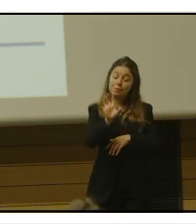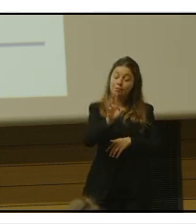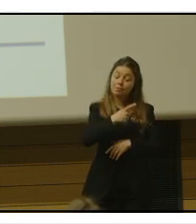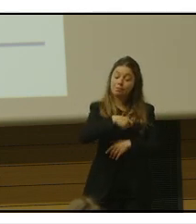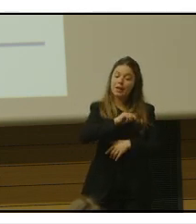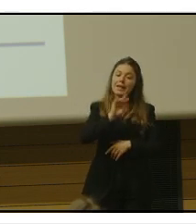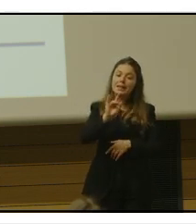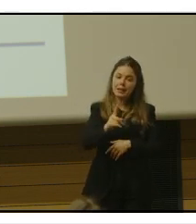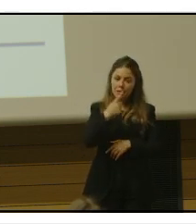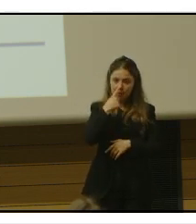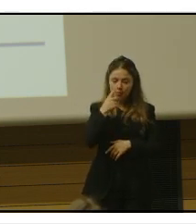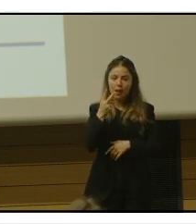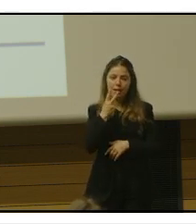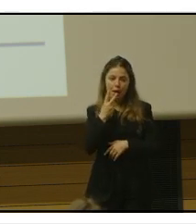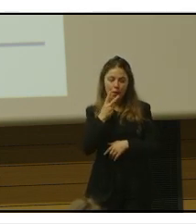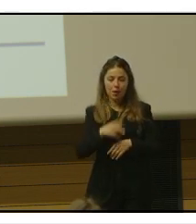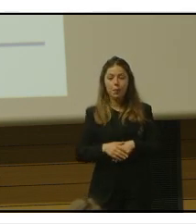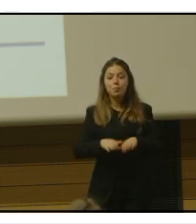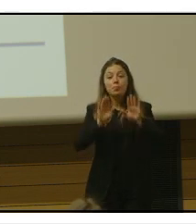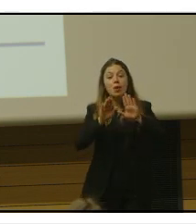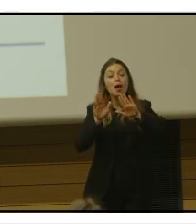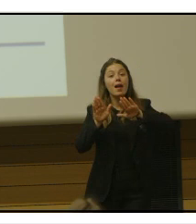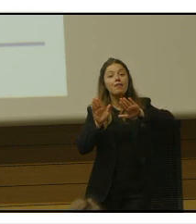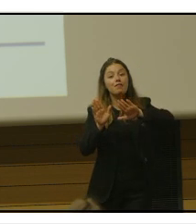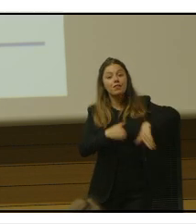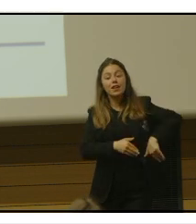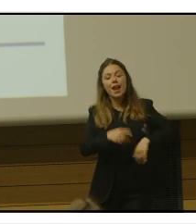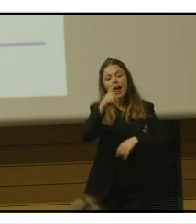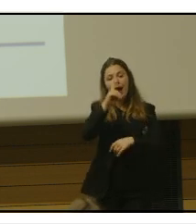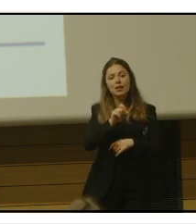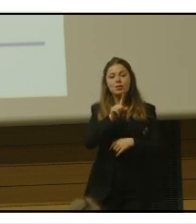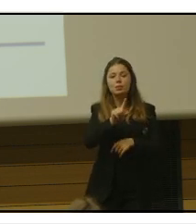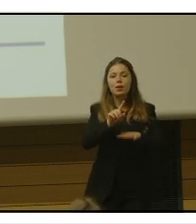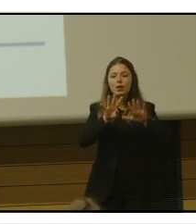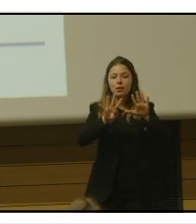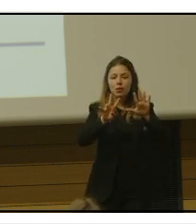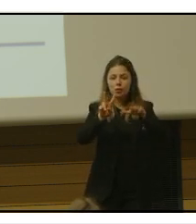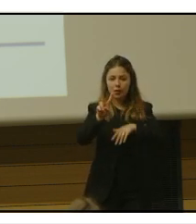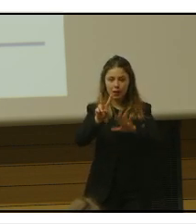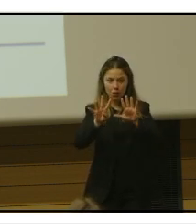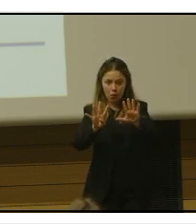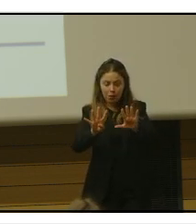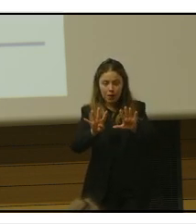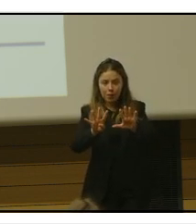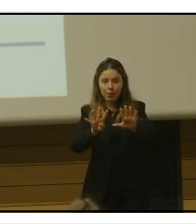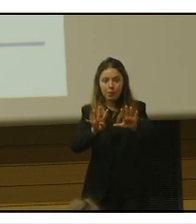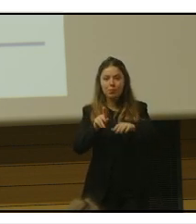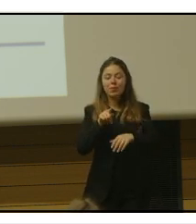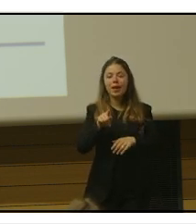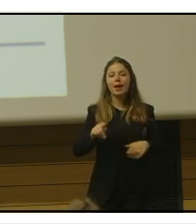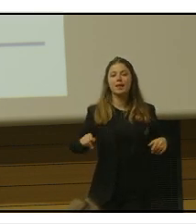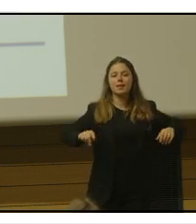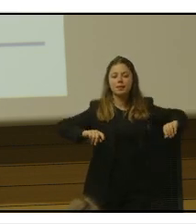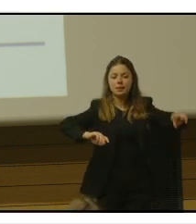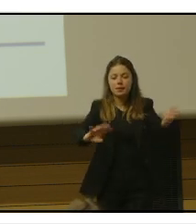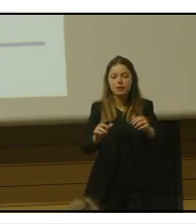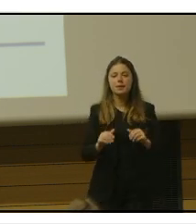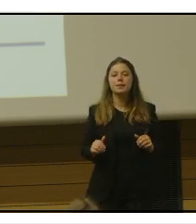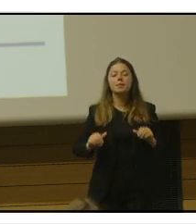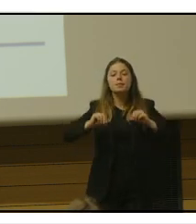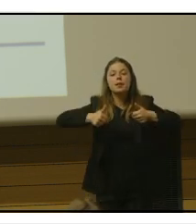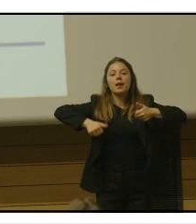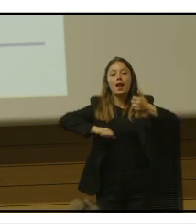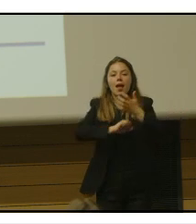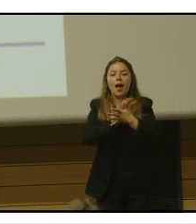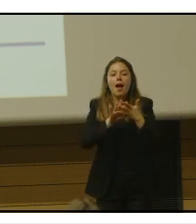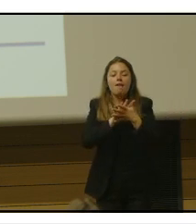sigue oliendo a tabaco. Pero al final de todo os dejo el año 1929. En el año 1929 ya se empezó a hablar